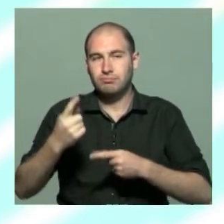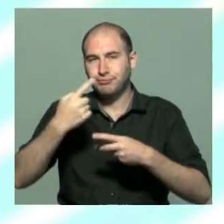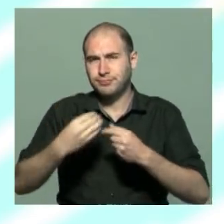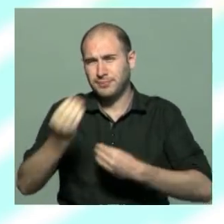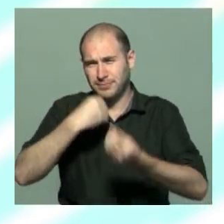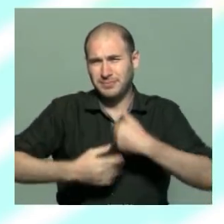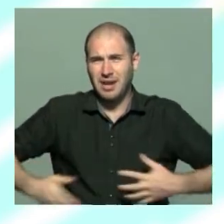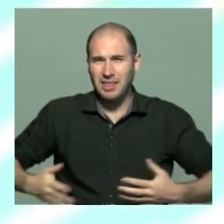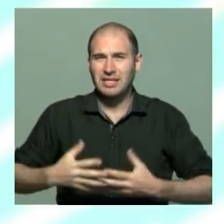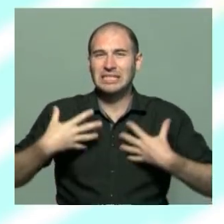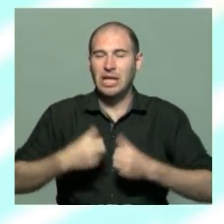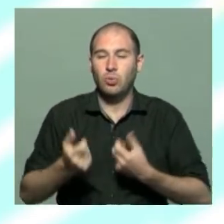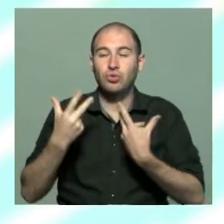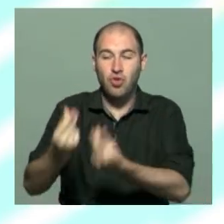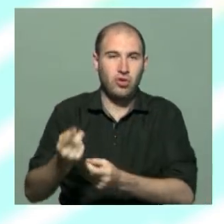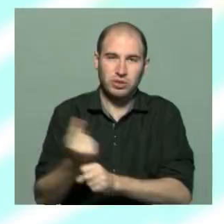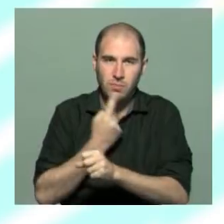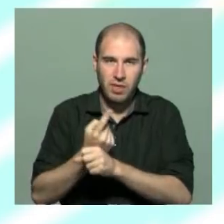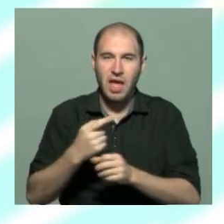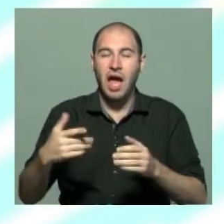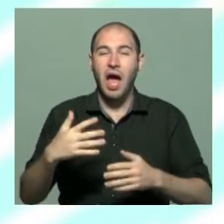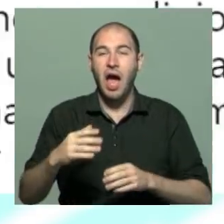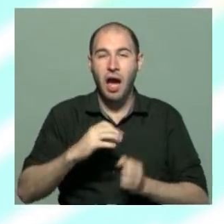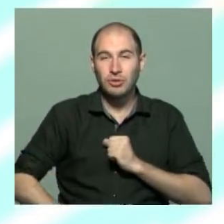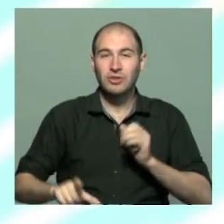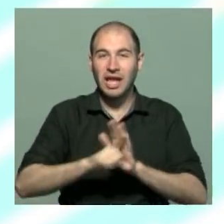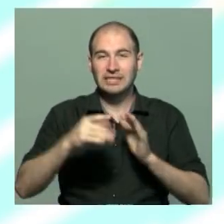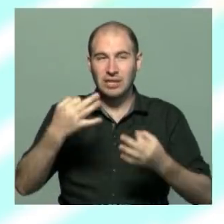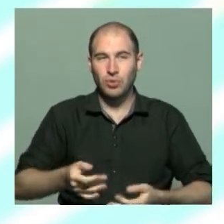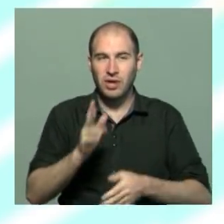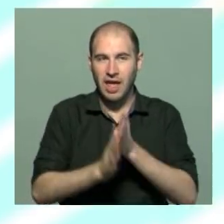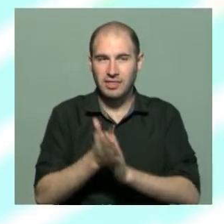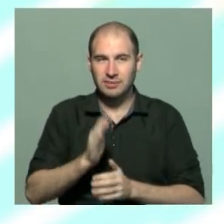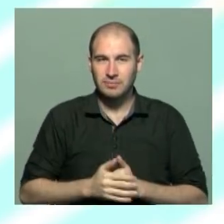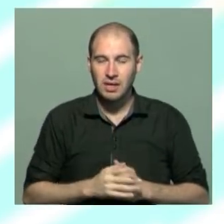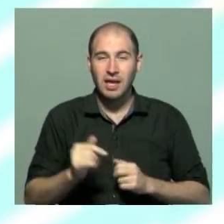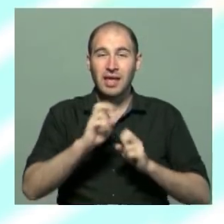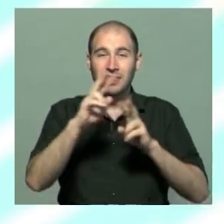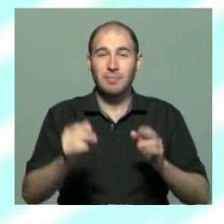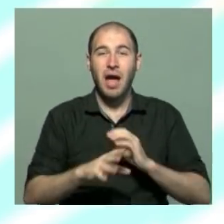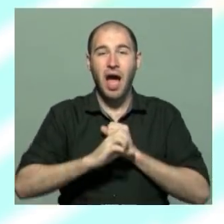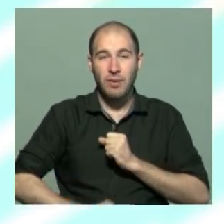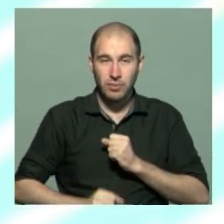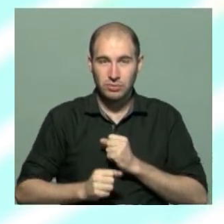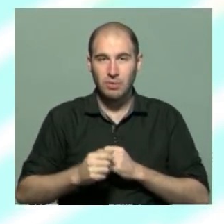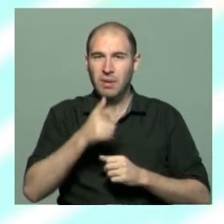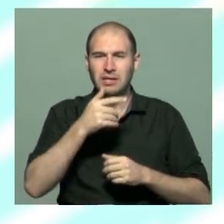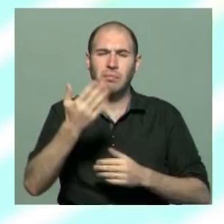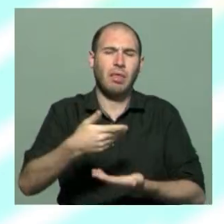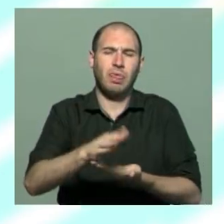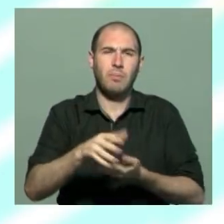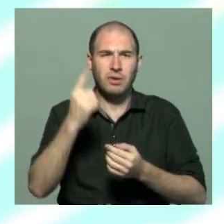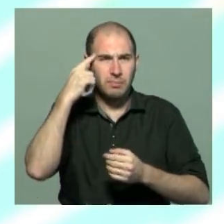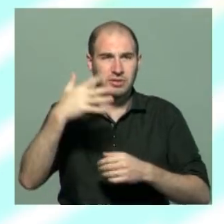exceso? La salud no se niega, aborto legal, seguro y gratuito, dice esta persona. Cuando hablamos del aborto se me pretende descalificar por